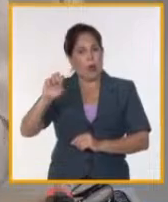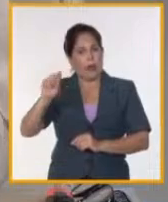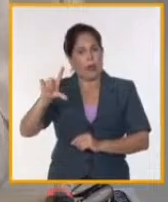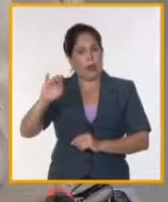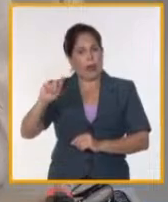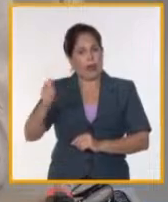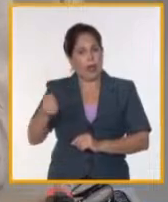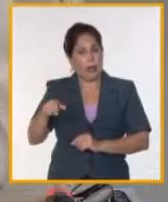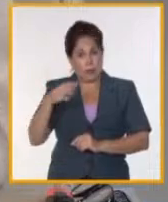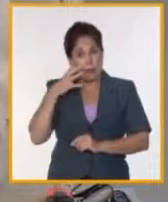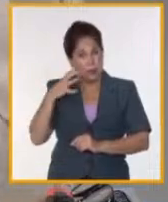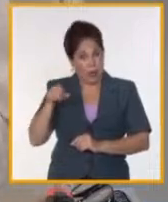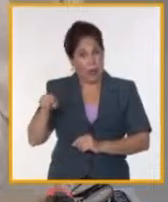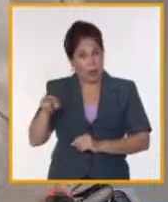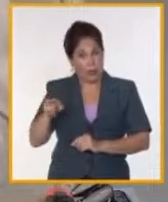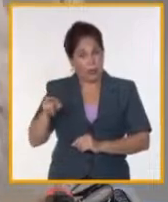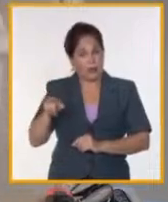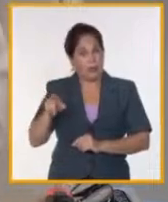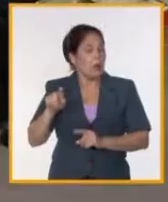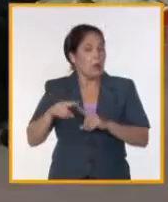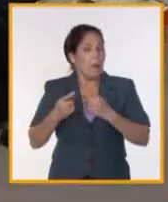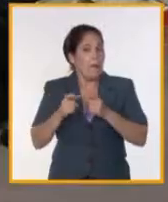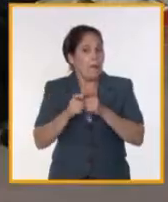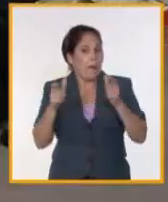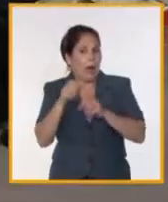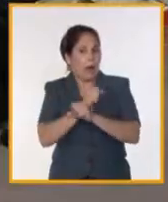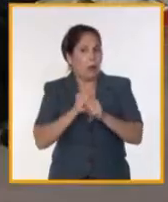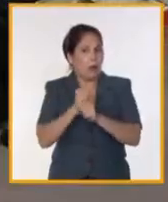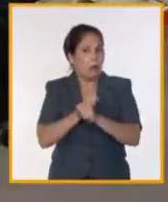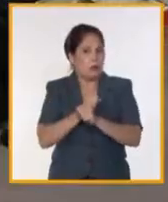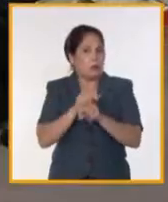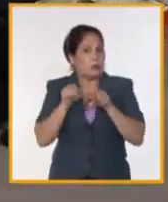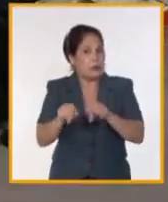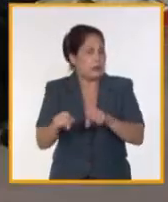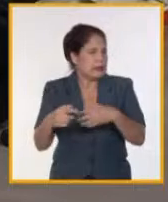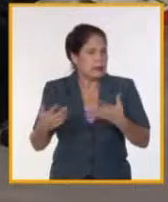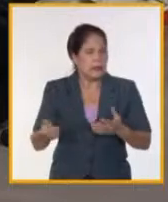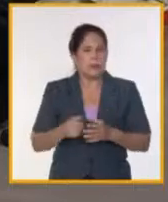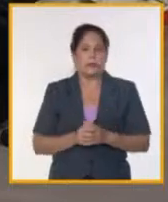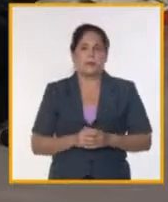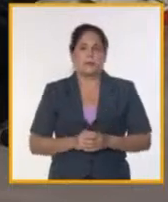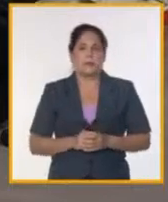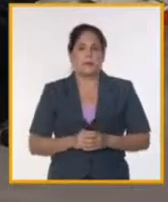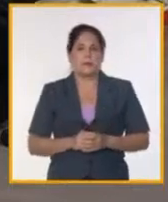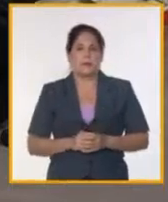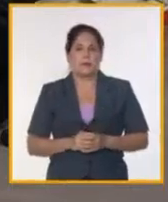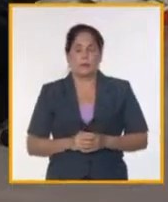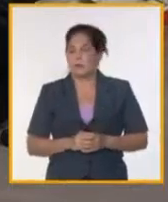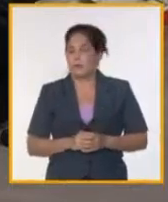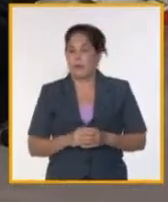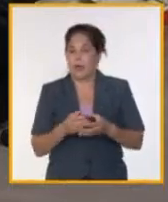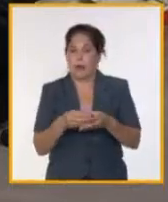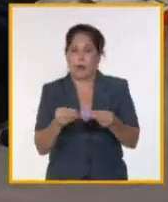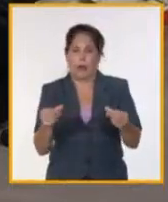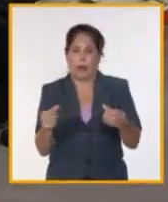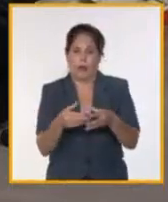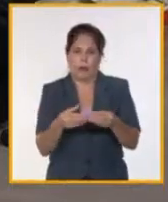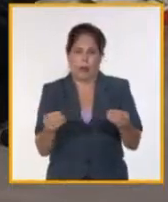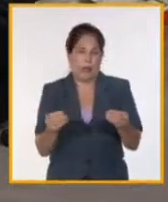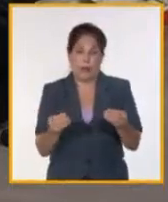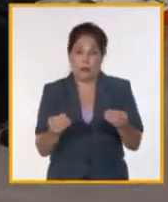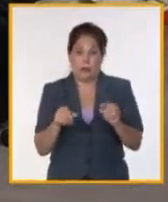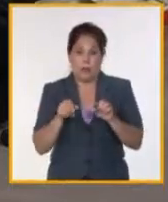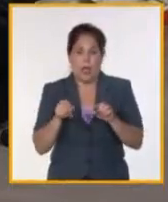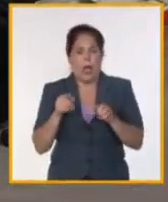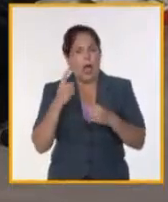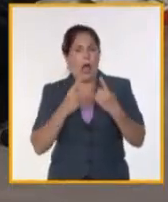el tiempo en Cuba ha ido incrementando su uso y hoy forma parte, yo creo que de manera indisoluble, en algunos